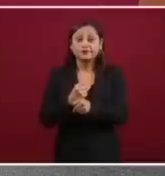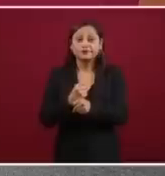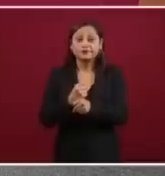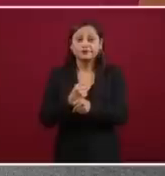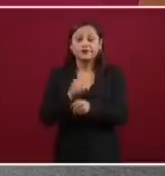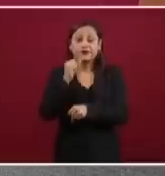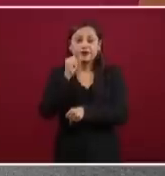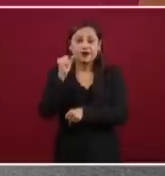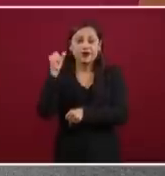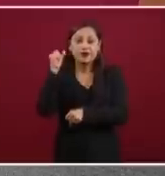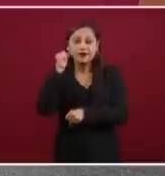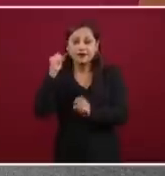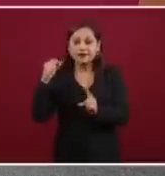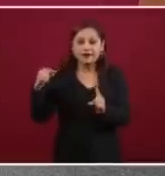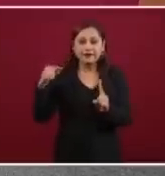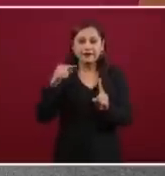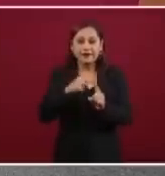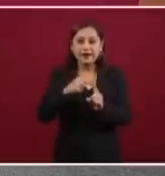jonrón.